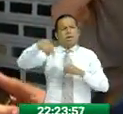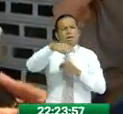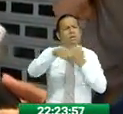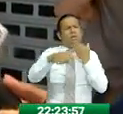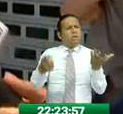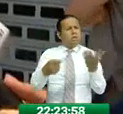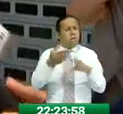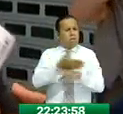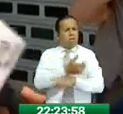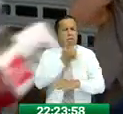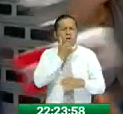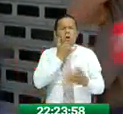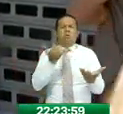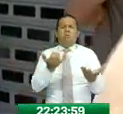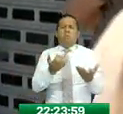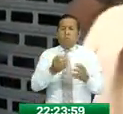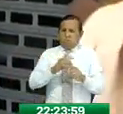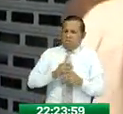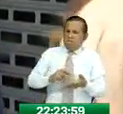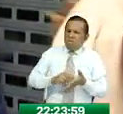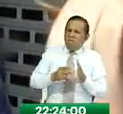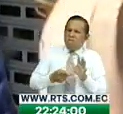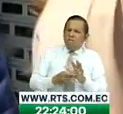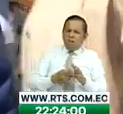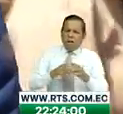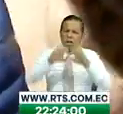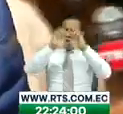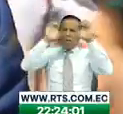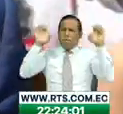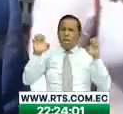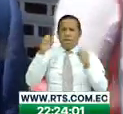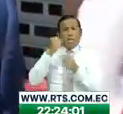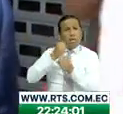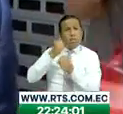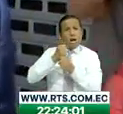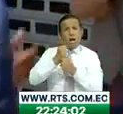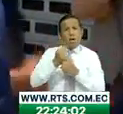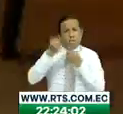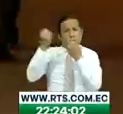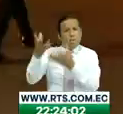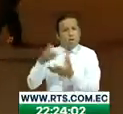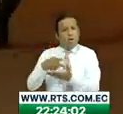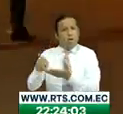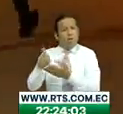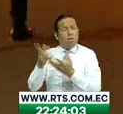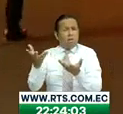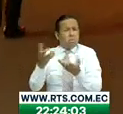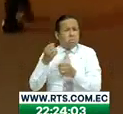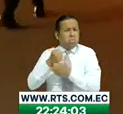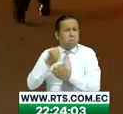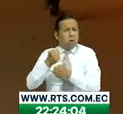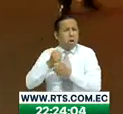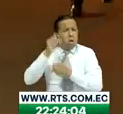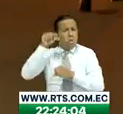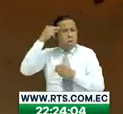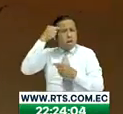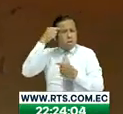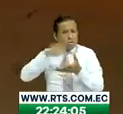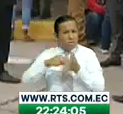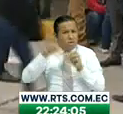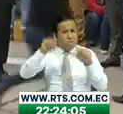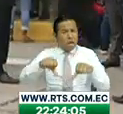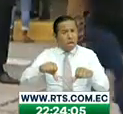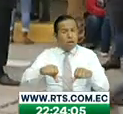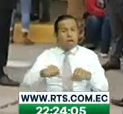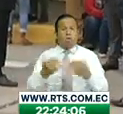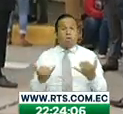¿cuál es el delito? O sea, ¿es ahora un delito ser un proveedor del Estado por más de 20 años? En horas de la noche concluyó la audiencia y el